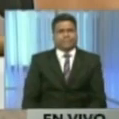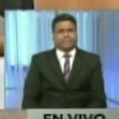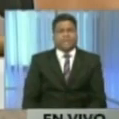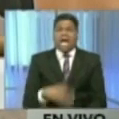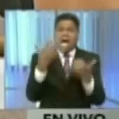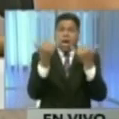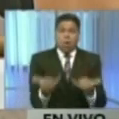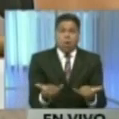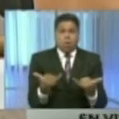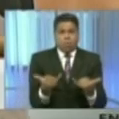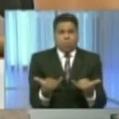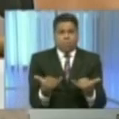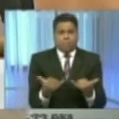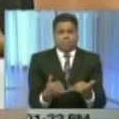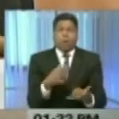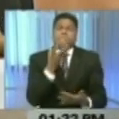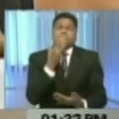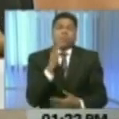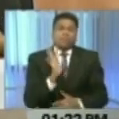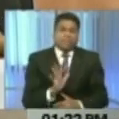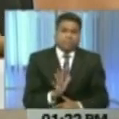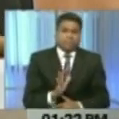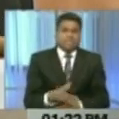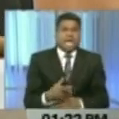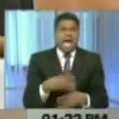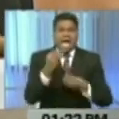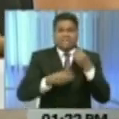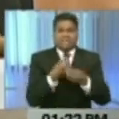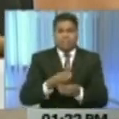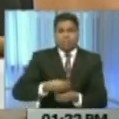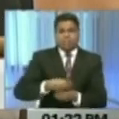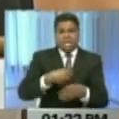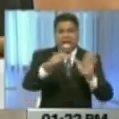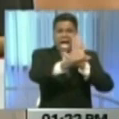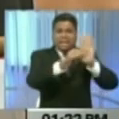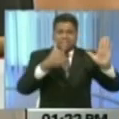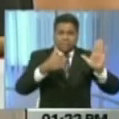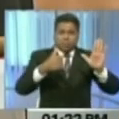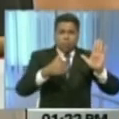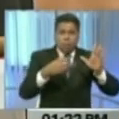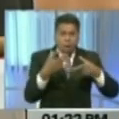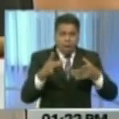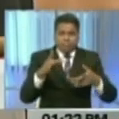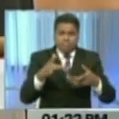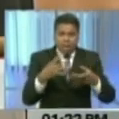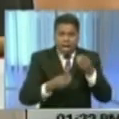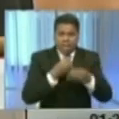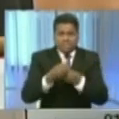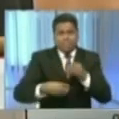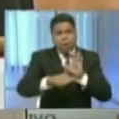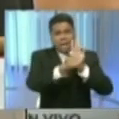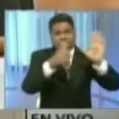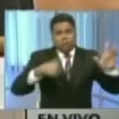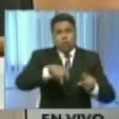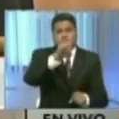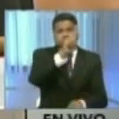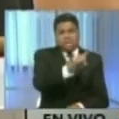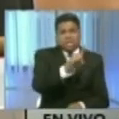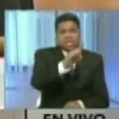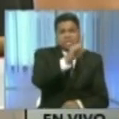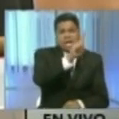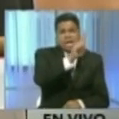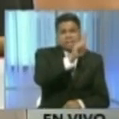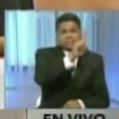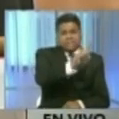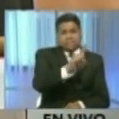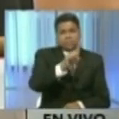Sobre si activaríamos o no el artículo 116 de la Carta de la Organización de los Estados Americanos, nosotros